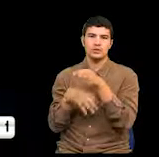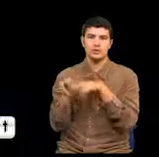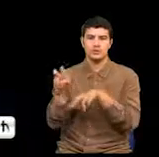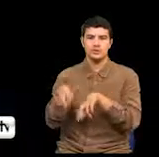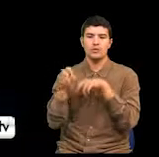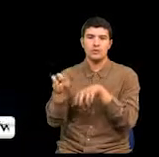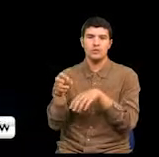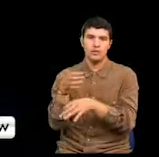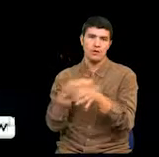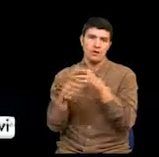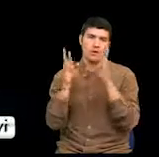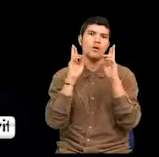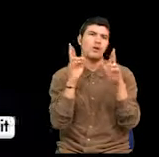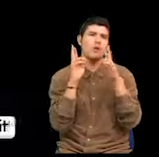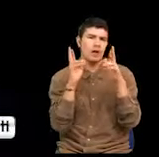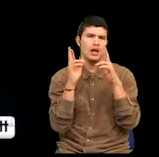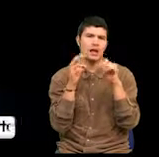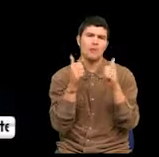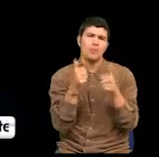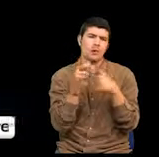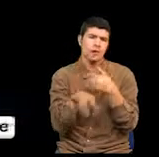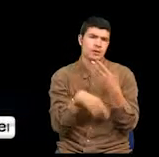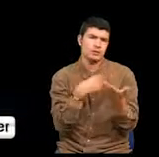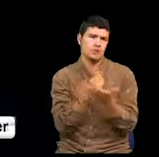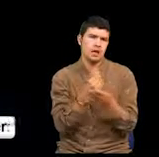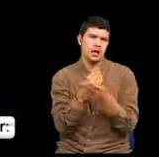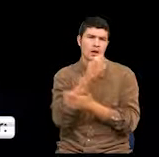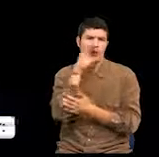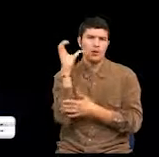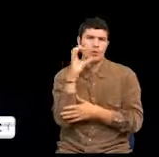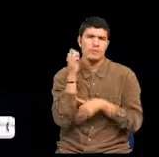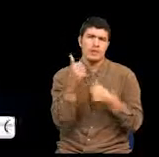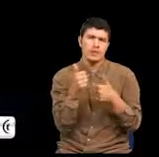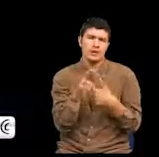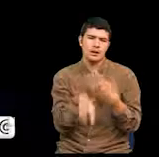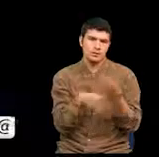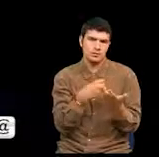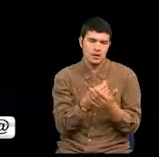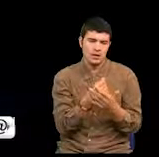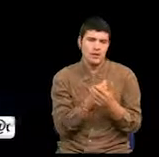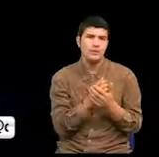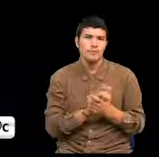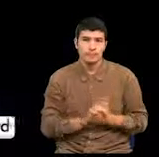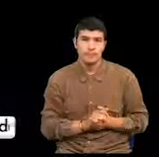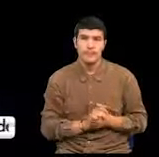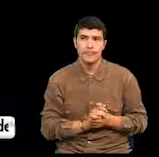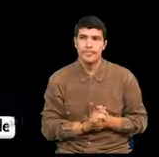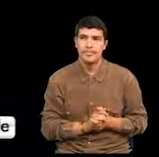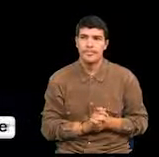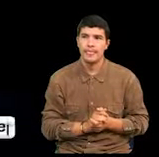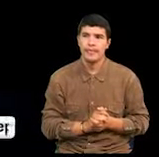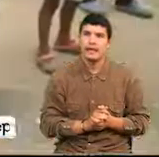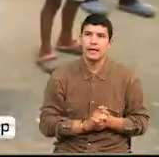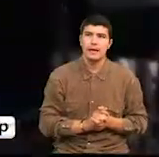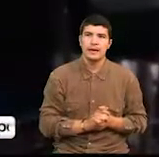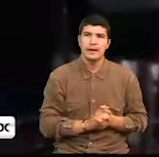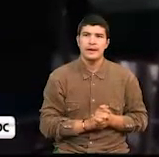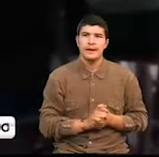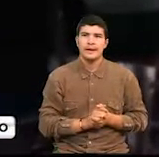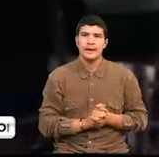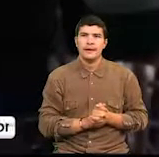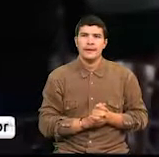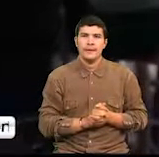Ojalá eso llegue a un buen final, donde hubiera un buen final